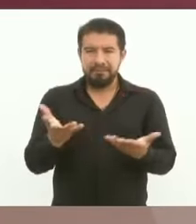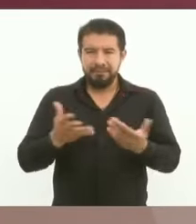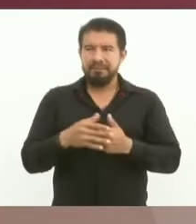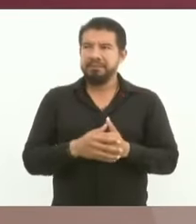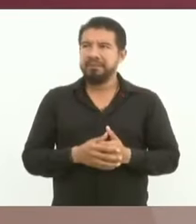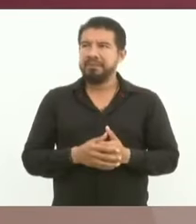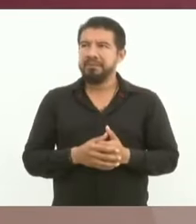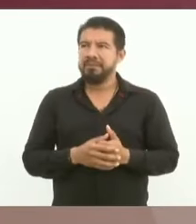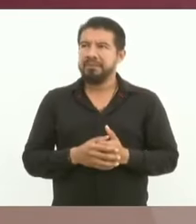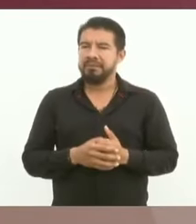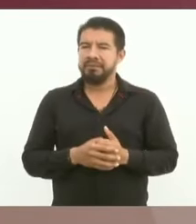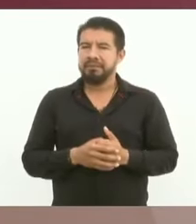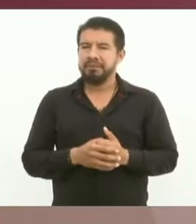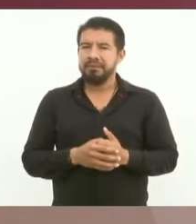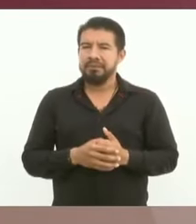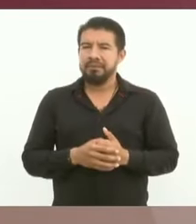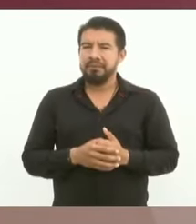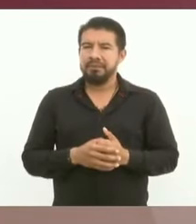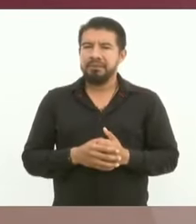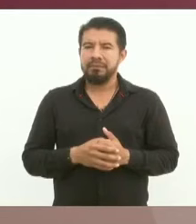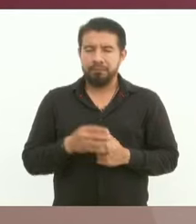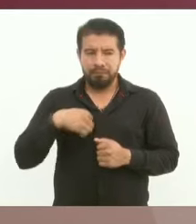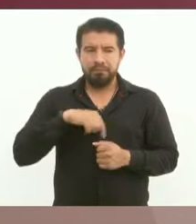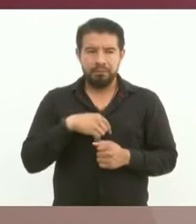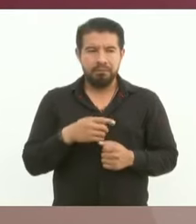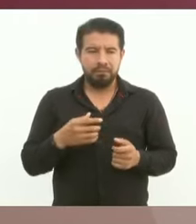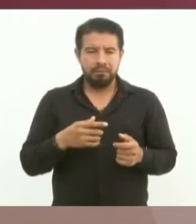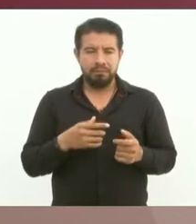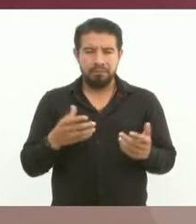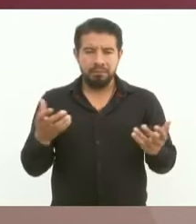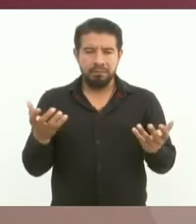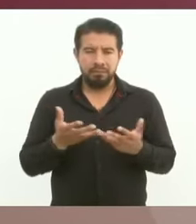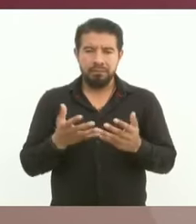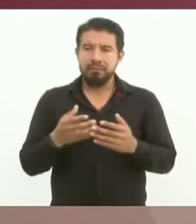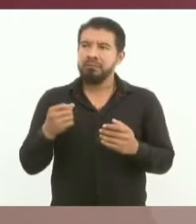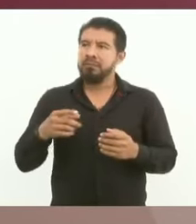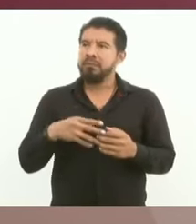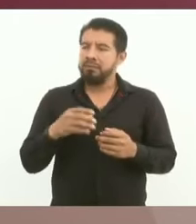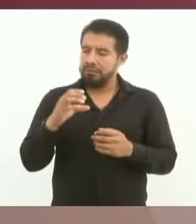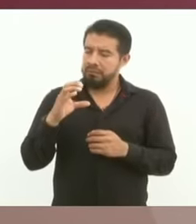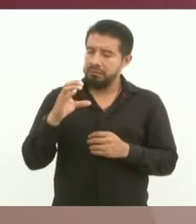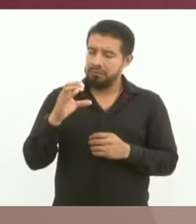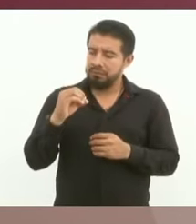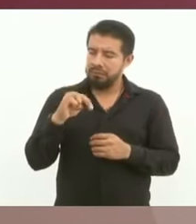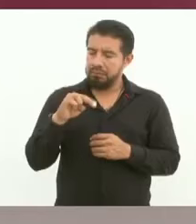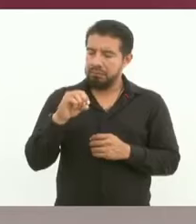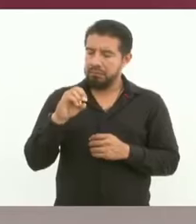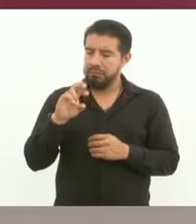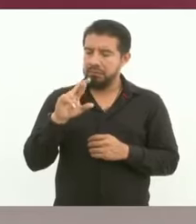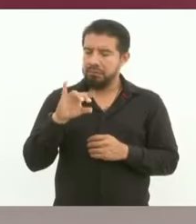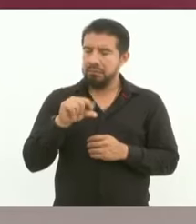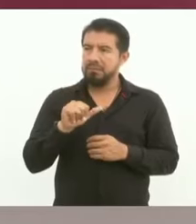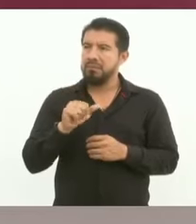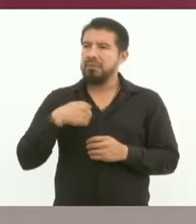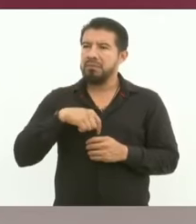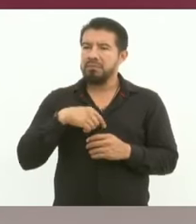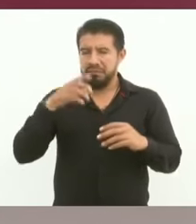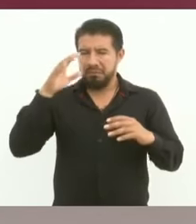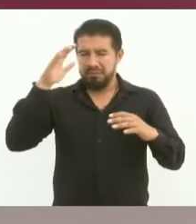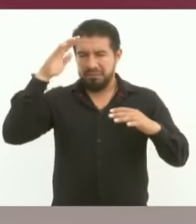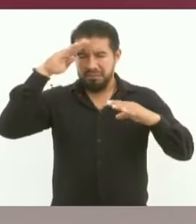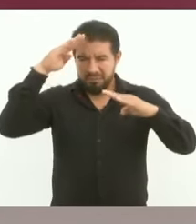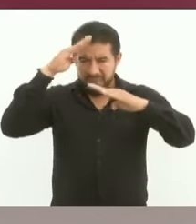Hay que hacer valer el nombre del municipio, la Concordia. Hay que ir al